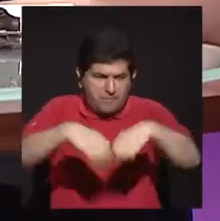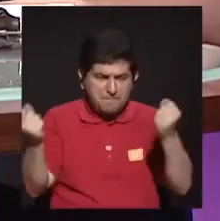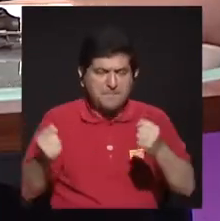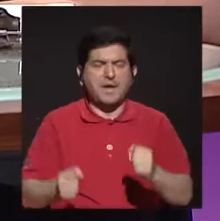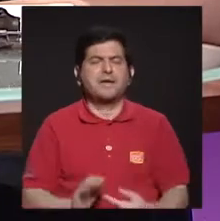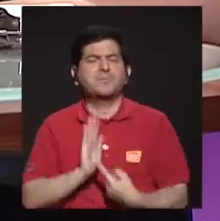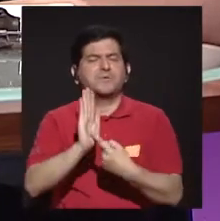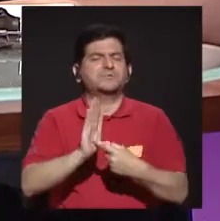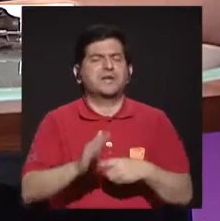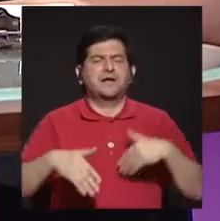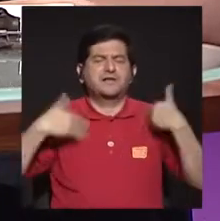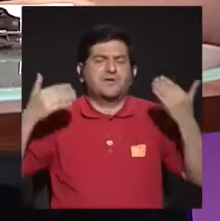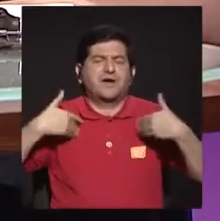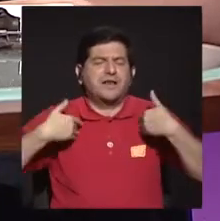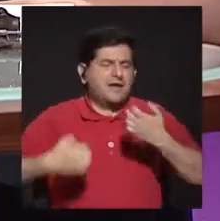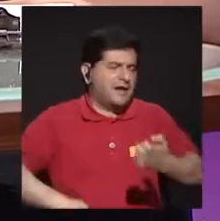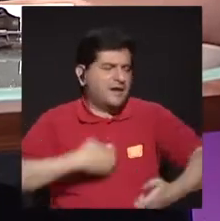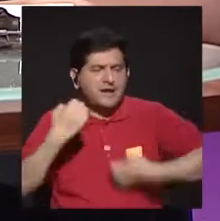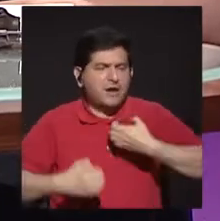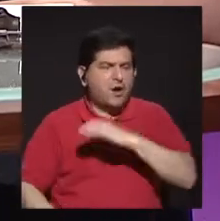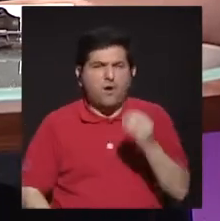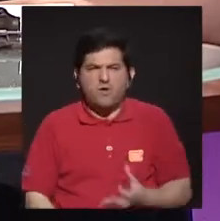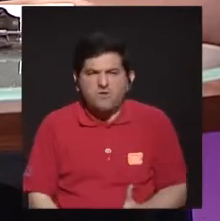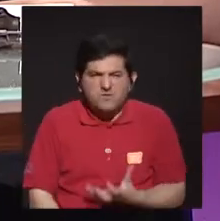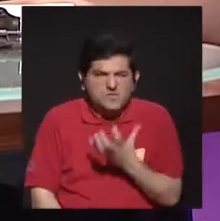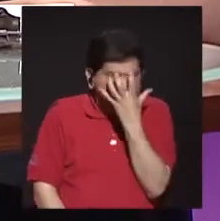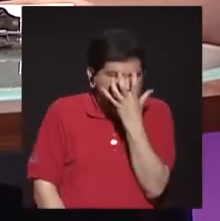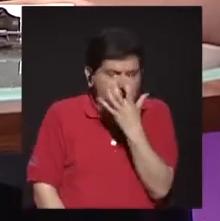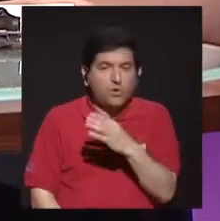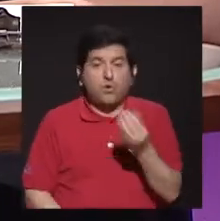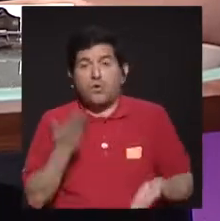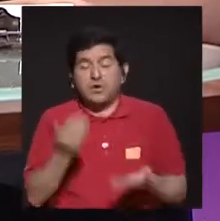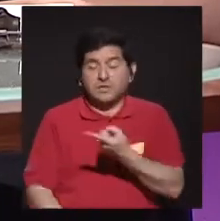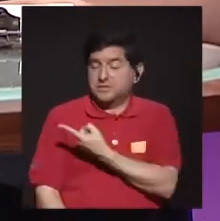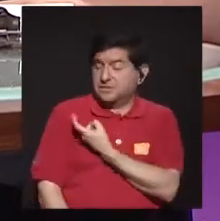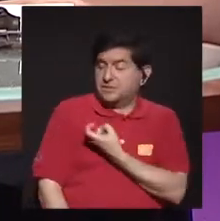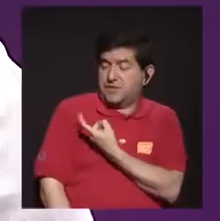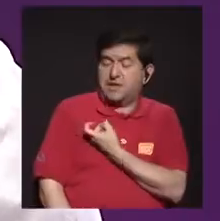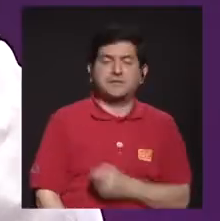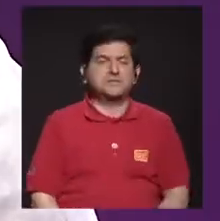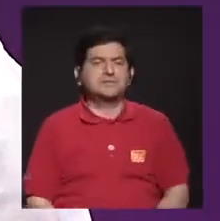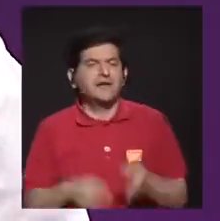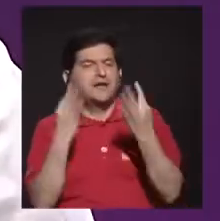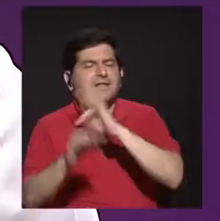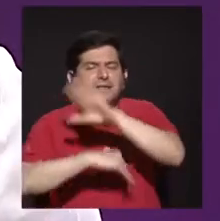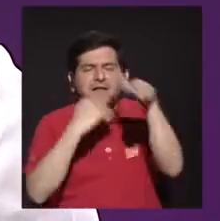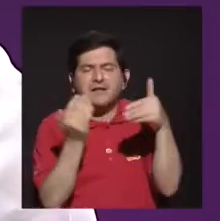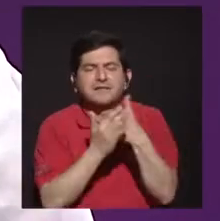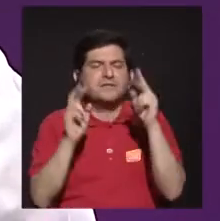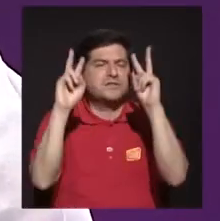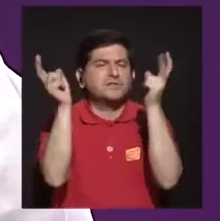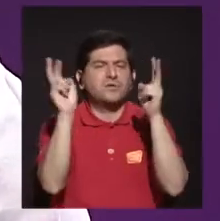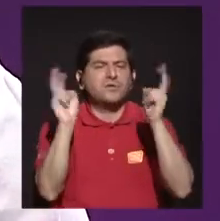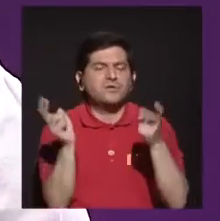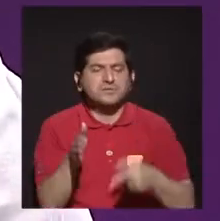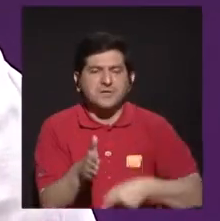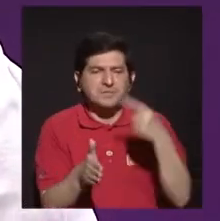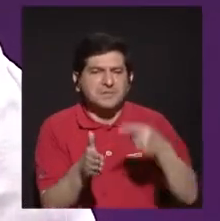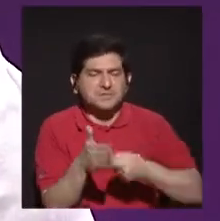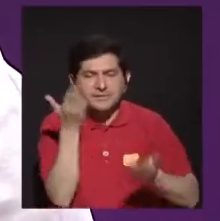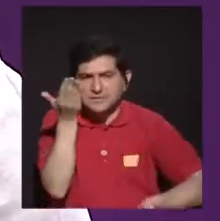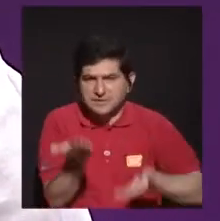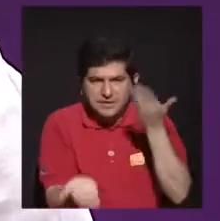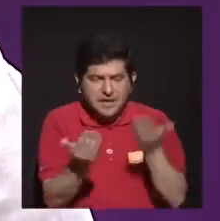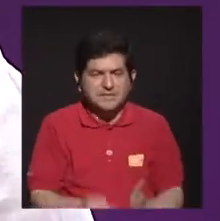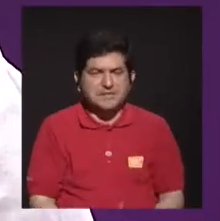en emoción, o en ira, o en desenfado, o en erotismo? Es decir, buscamos de todos los temas que en algún momento